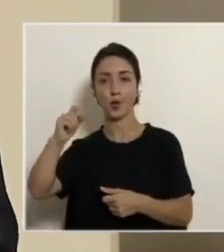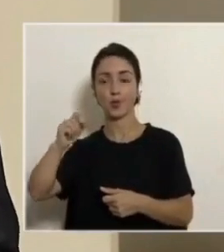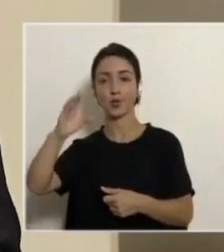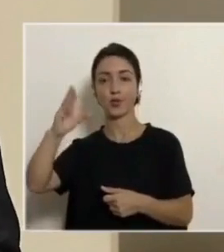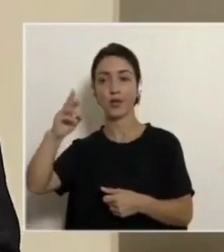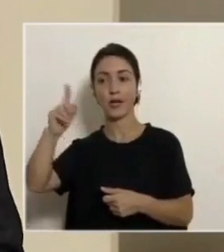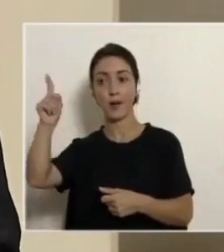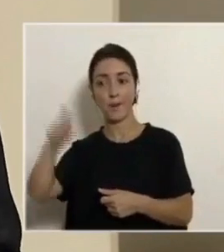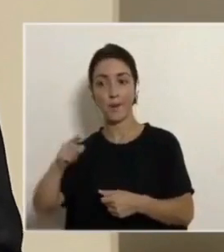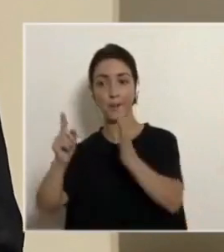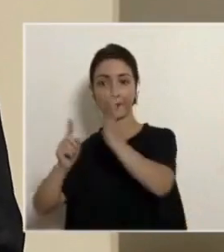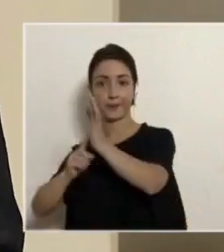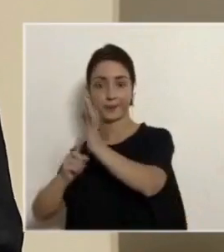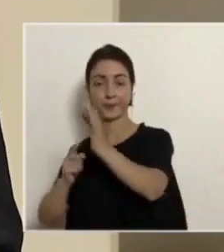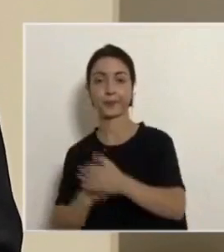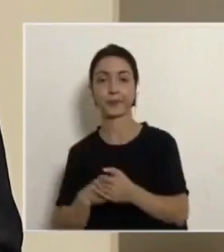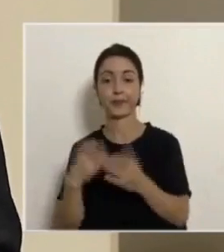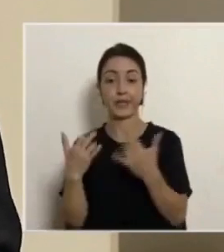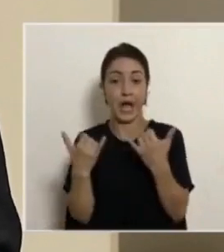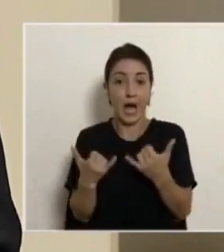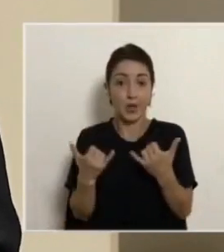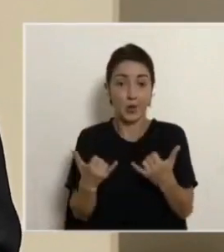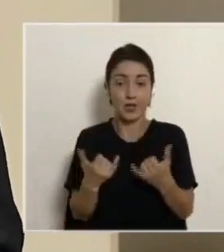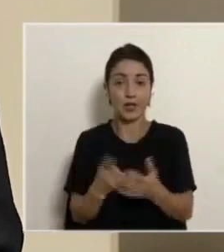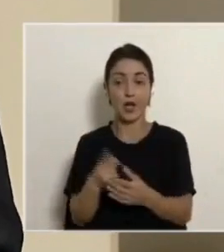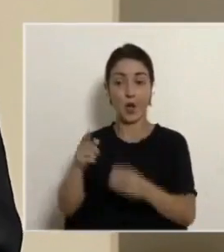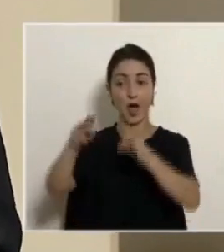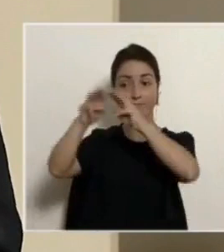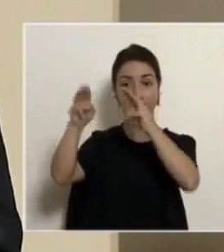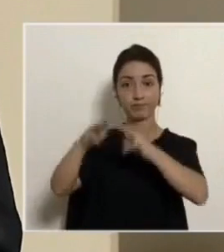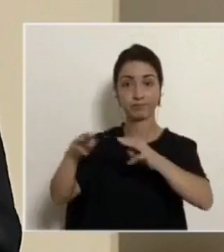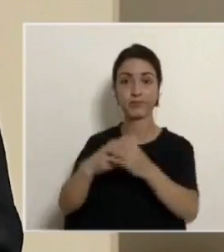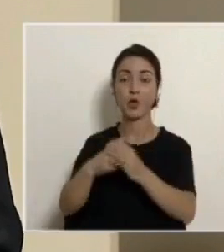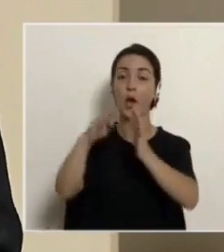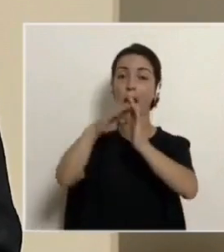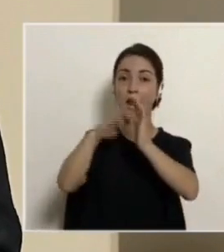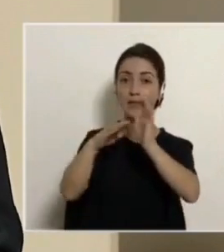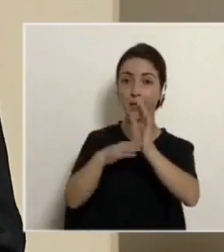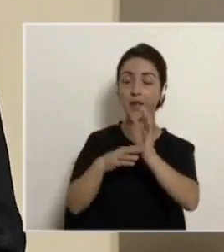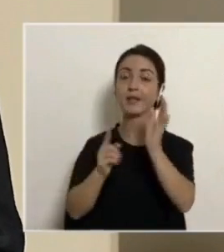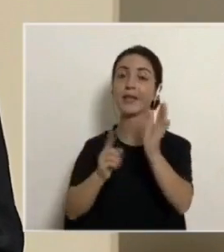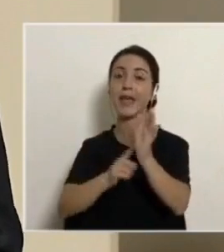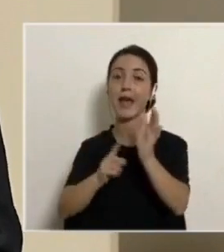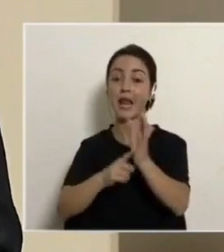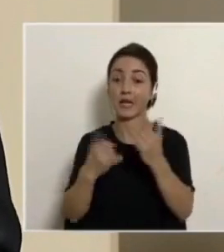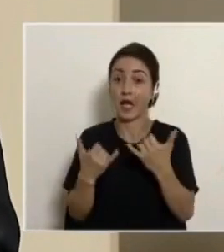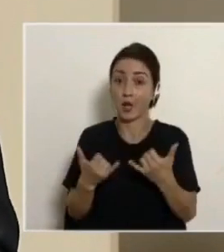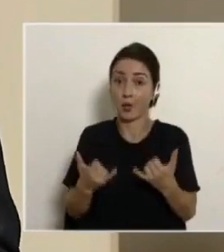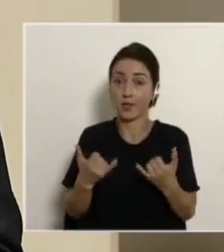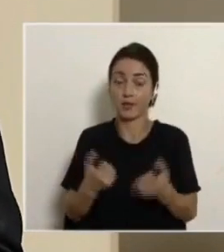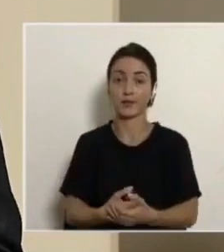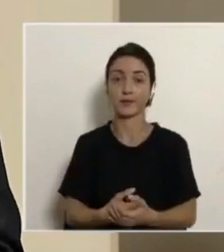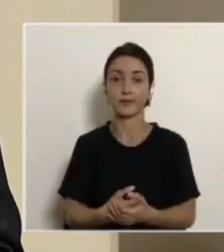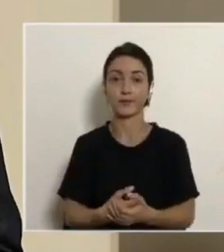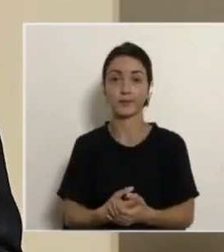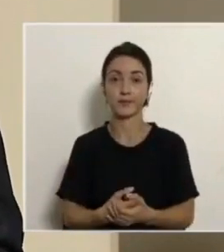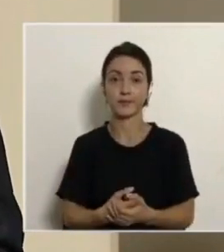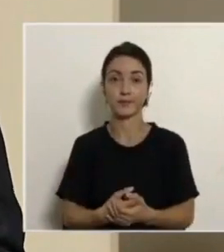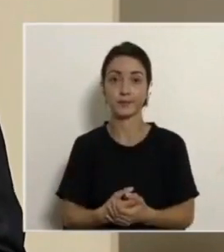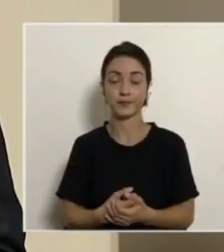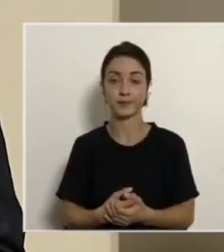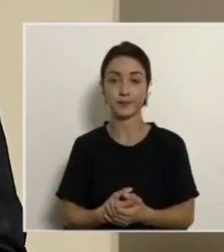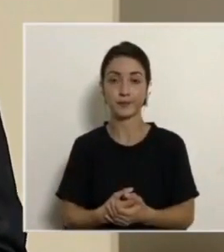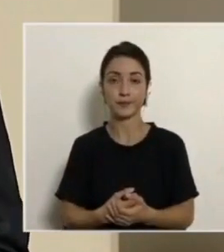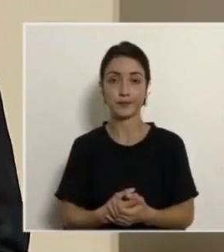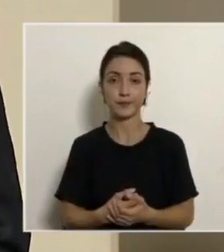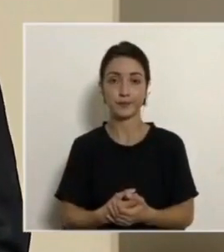presidencia.go.cr/alertas. El sitio está totalmente actualizado con las medidas sanitarias y alertas vigentes en tiempo real,